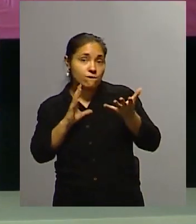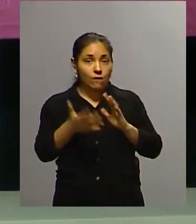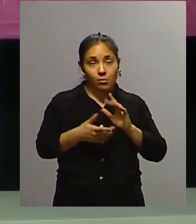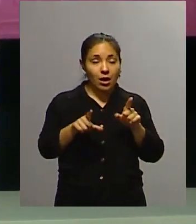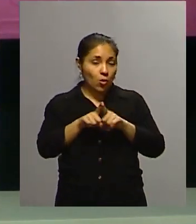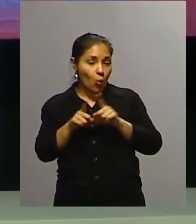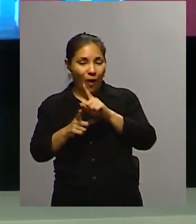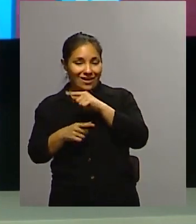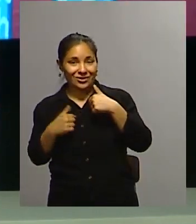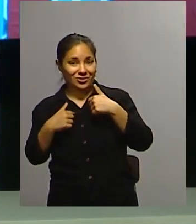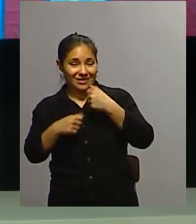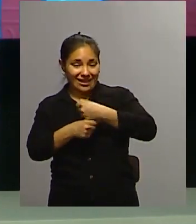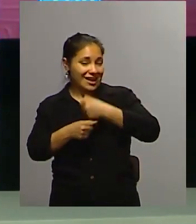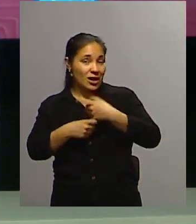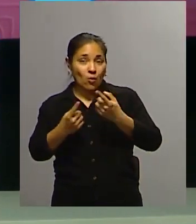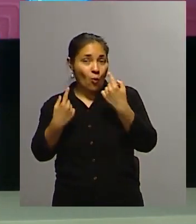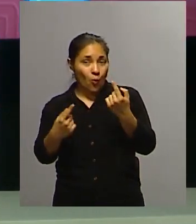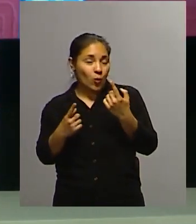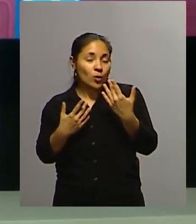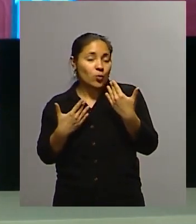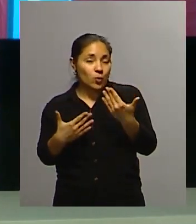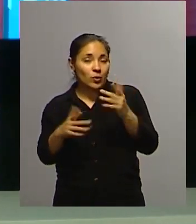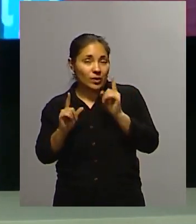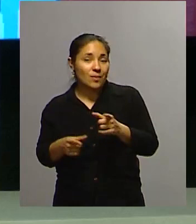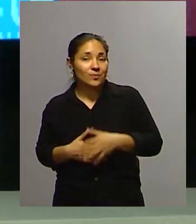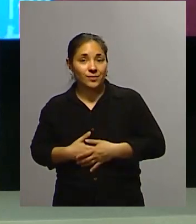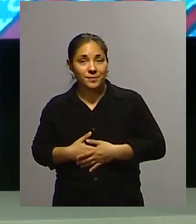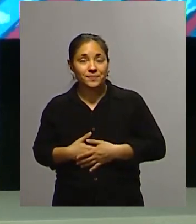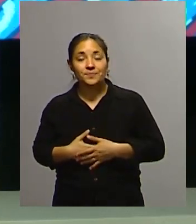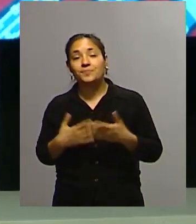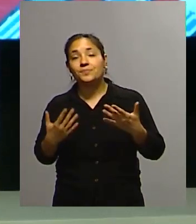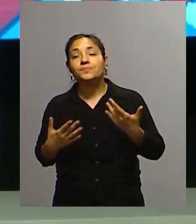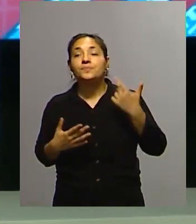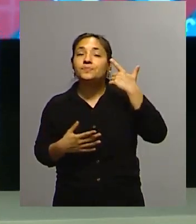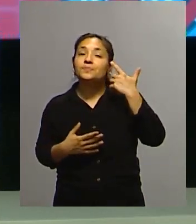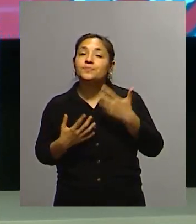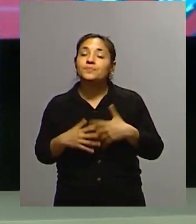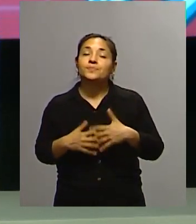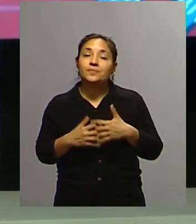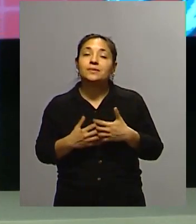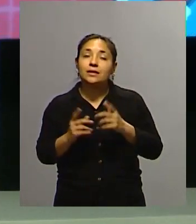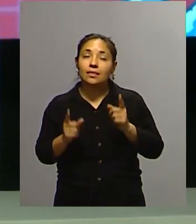cualquiera de nosotros. Por ahí pasa la posibilidad. Y además considero que es